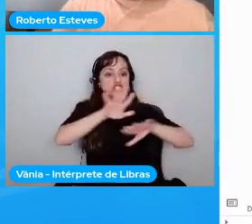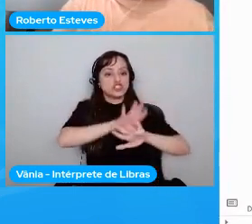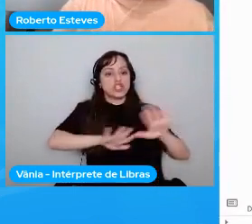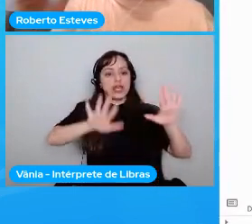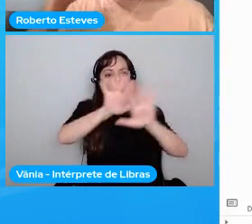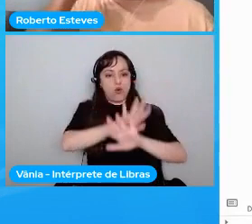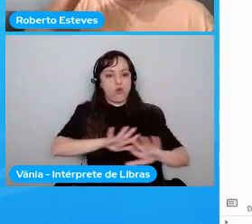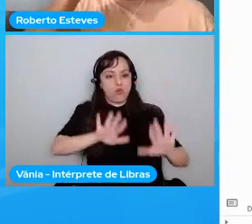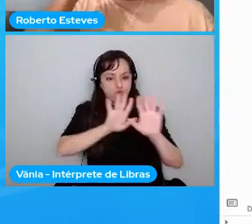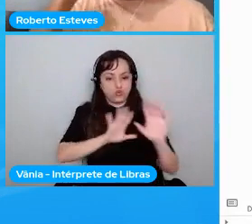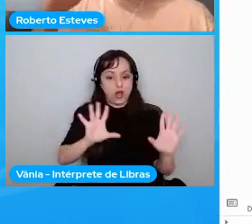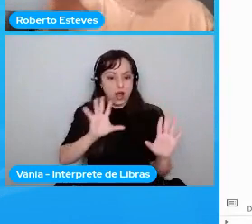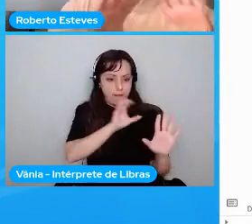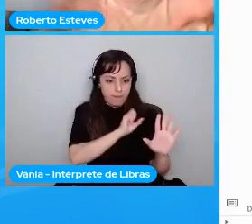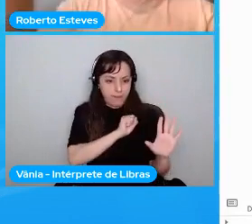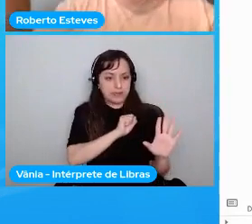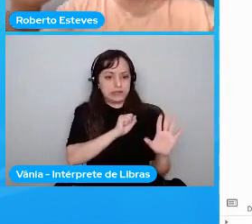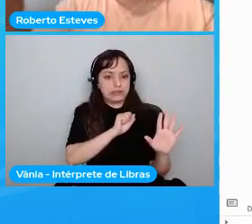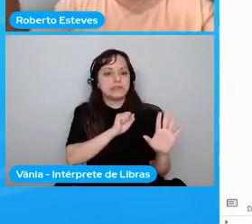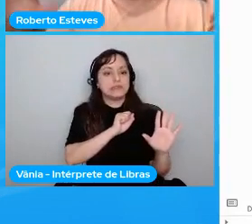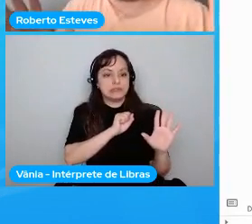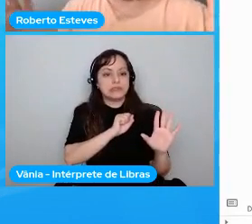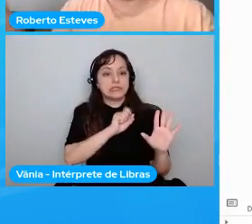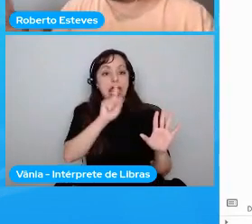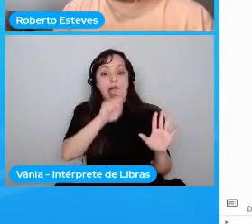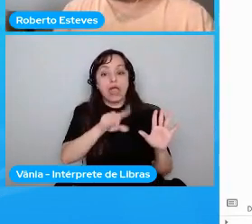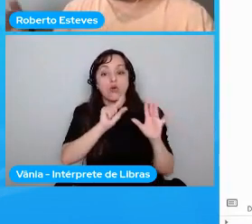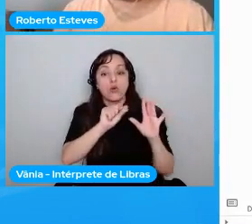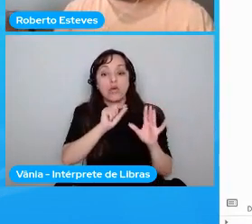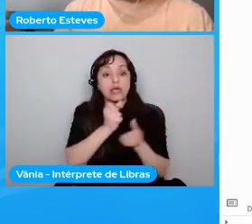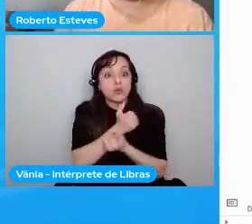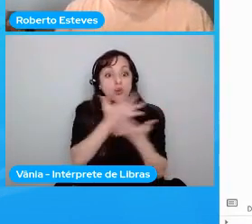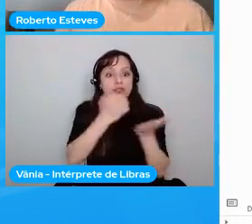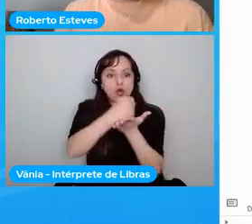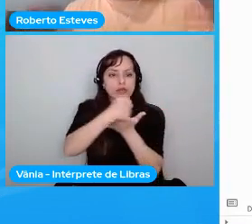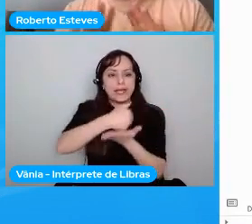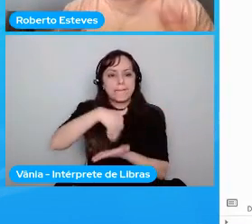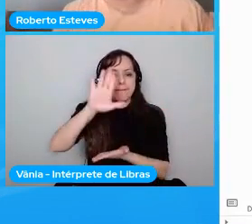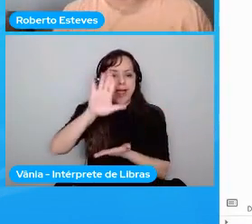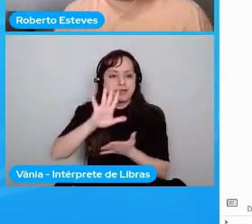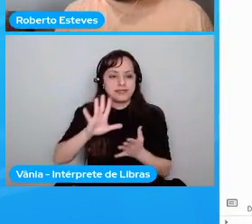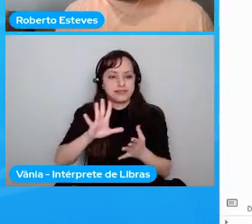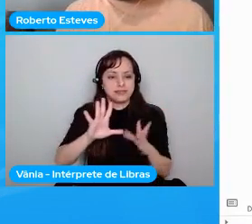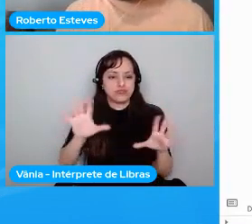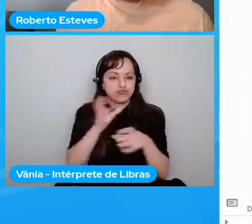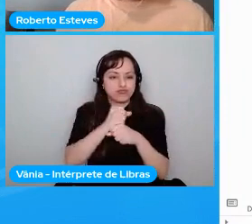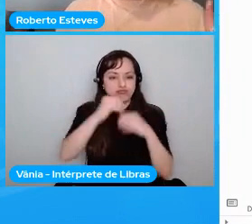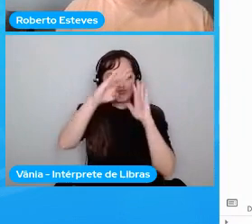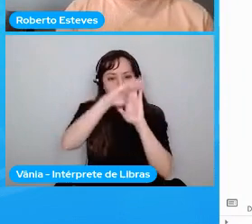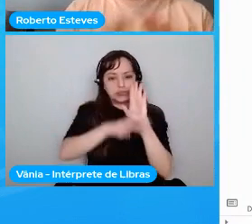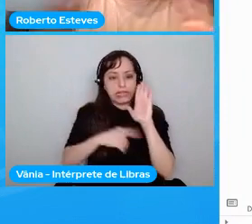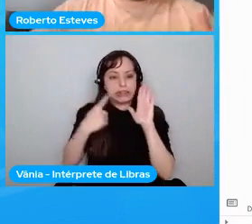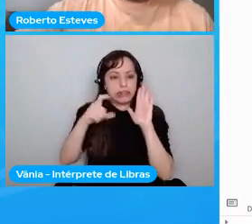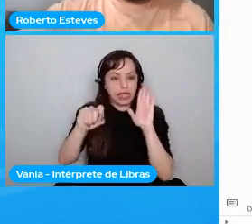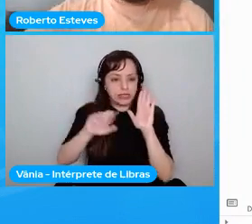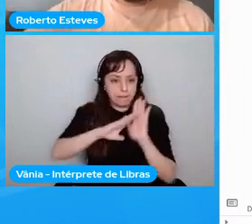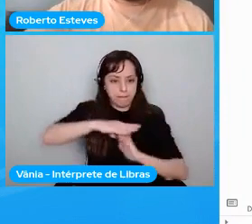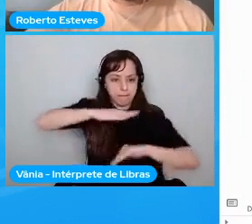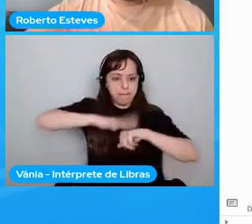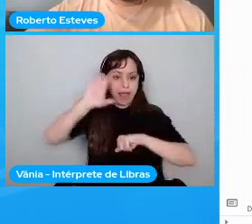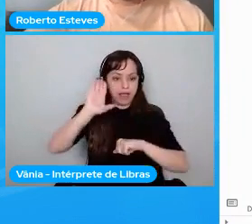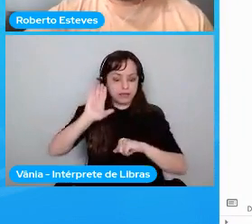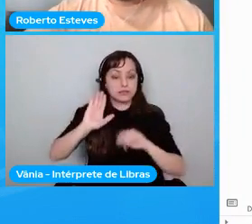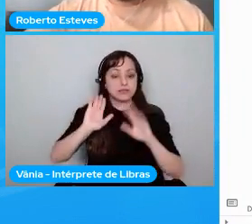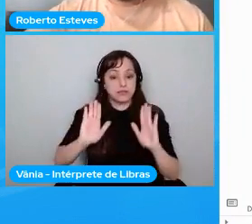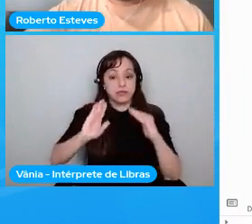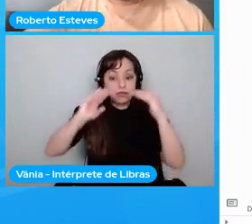vistazo así súper rápido de, bueno, ¿quién tiene más contratos? Pero más contratos no significa mayor presupuesto. Entonces, después de